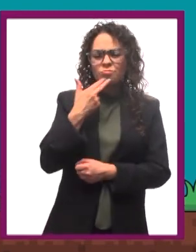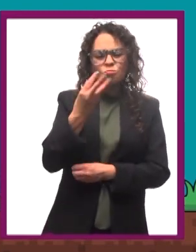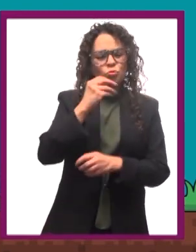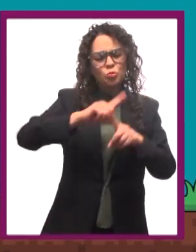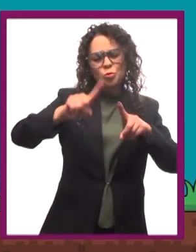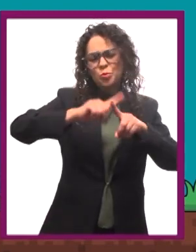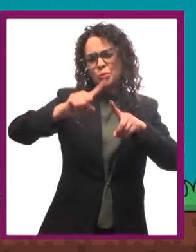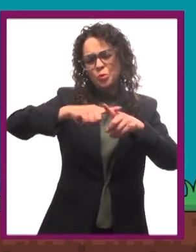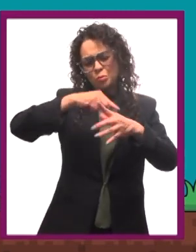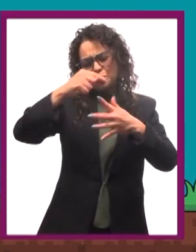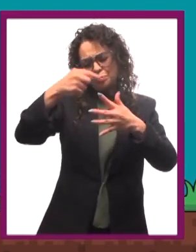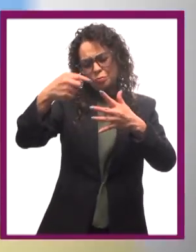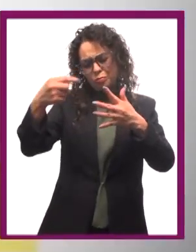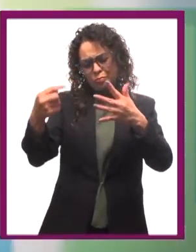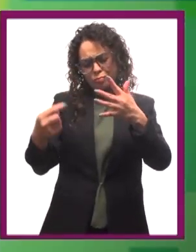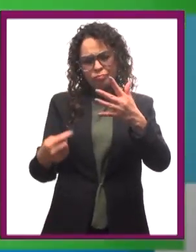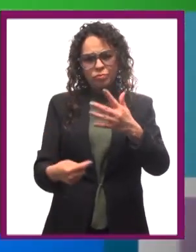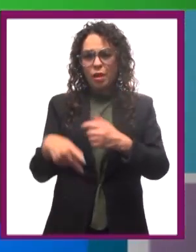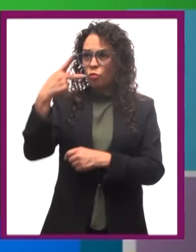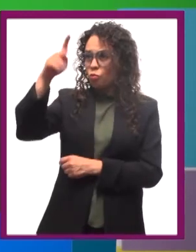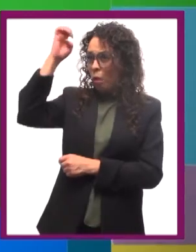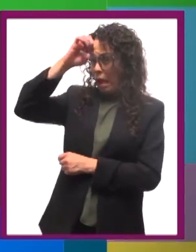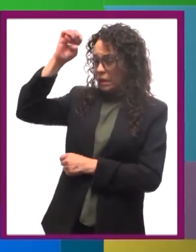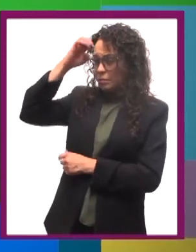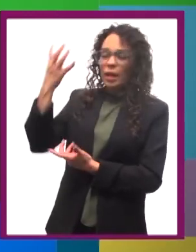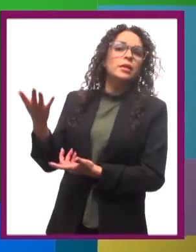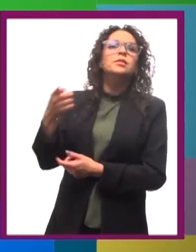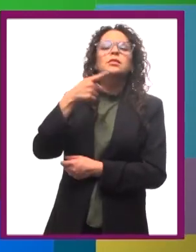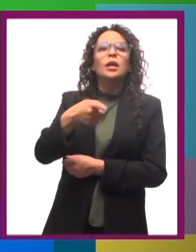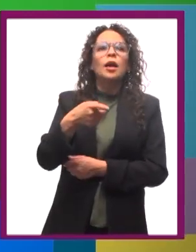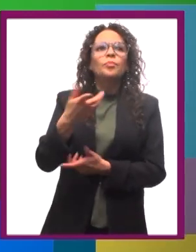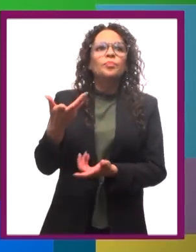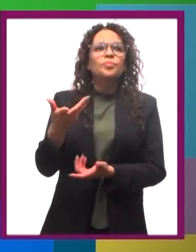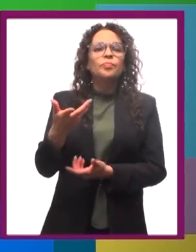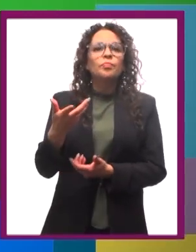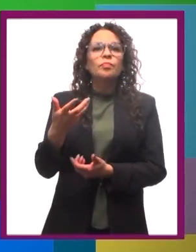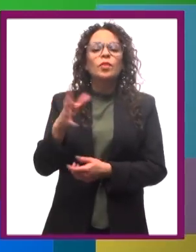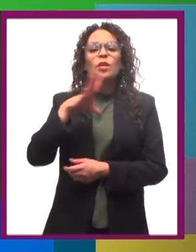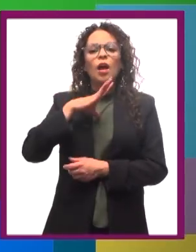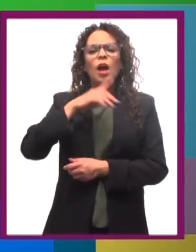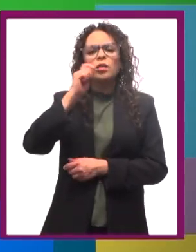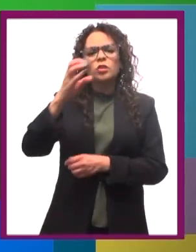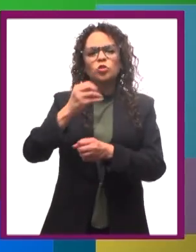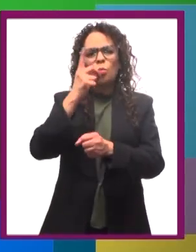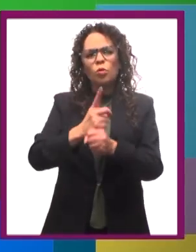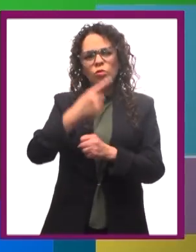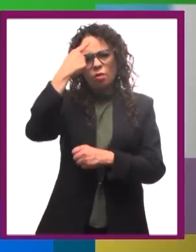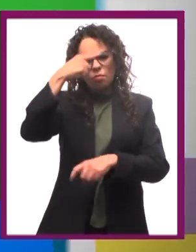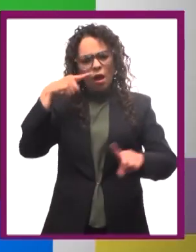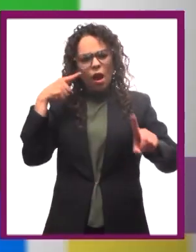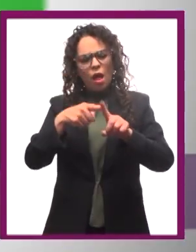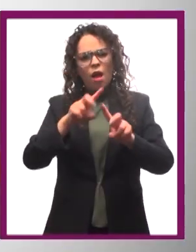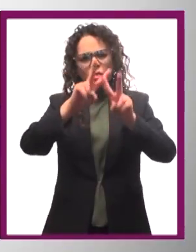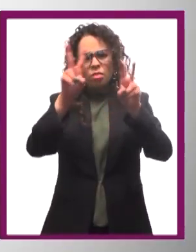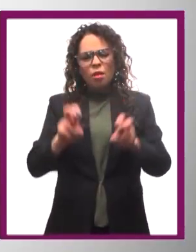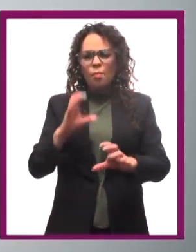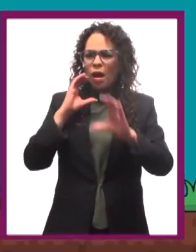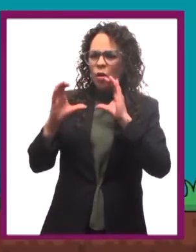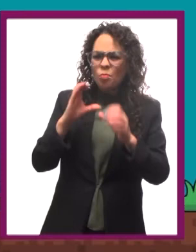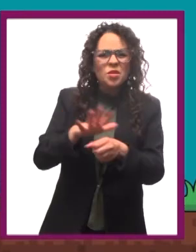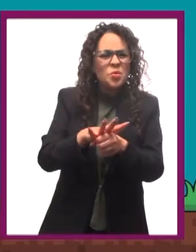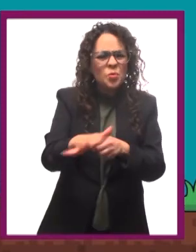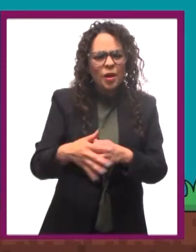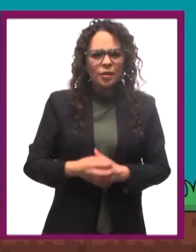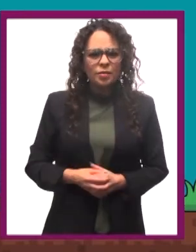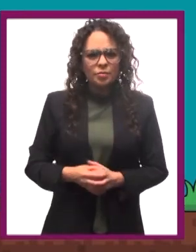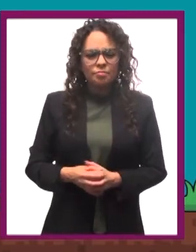videojuegos que sirven para muchísimas cosas. En tu experiencia, ¿qué oportunidades ofrecen los videojuegos en el terreno de la comunicación?